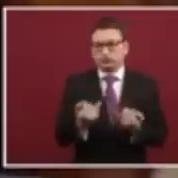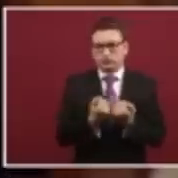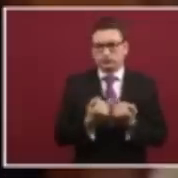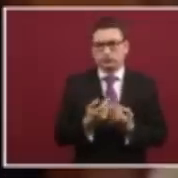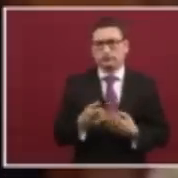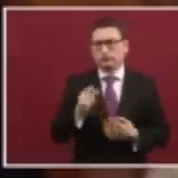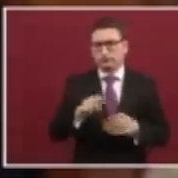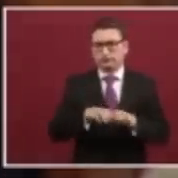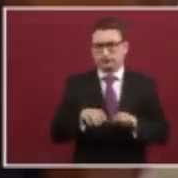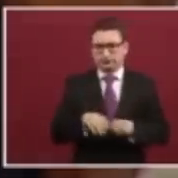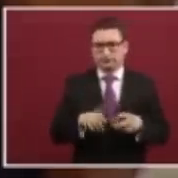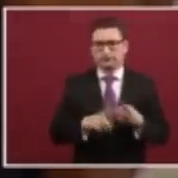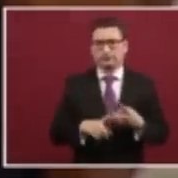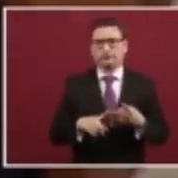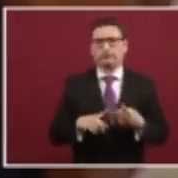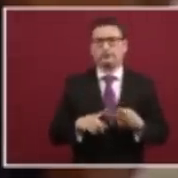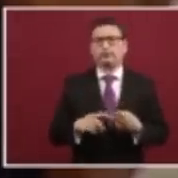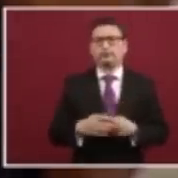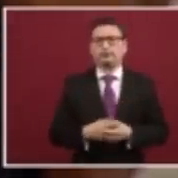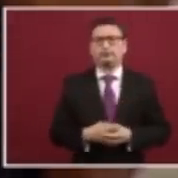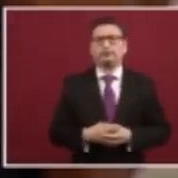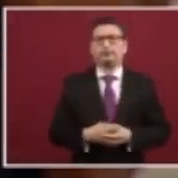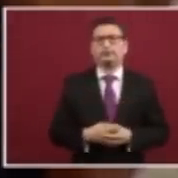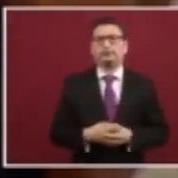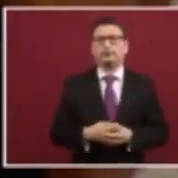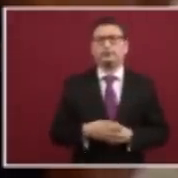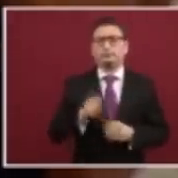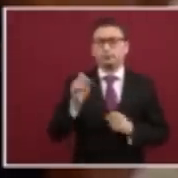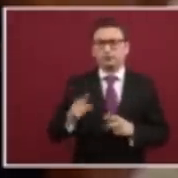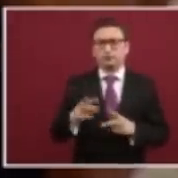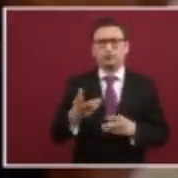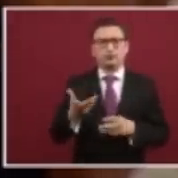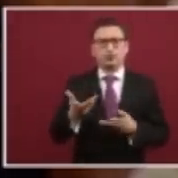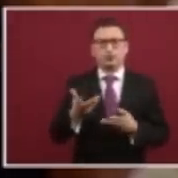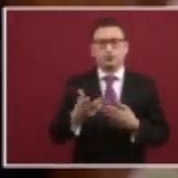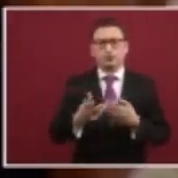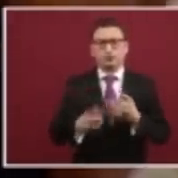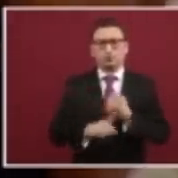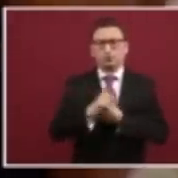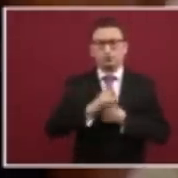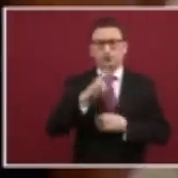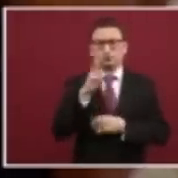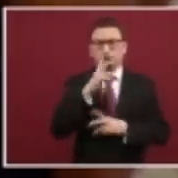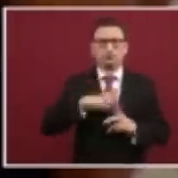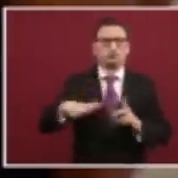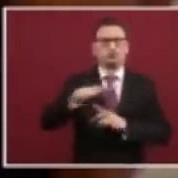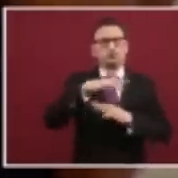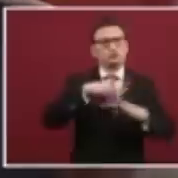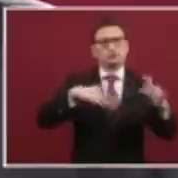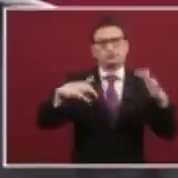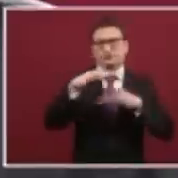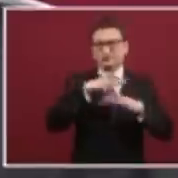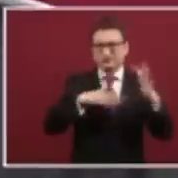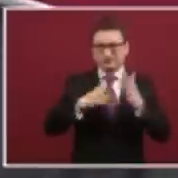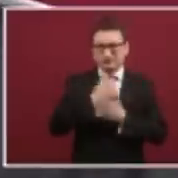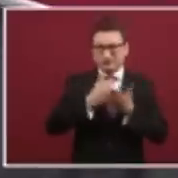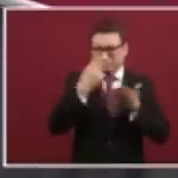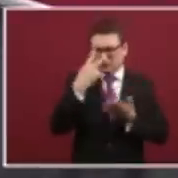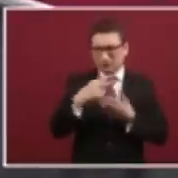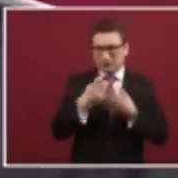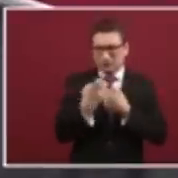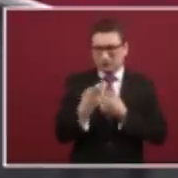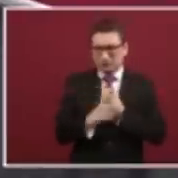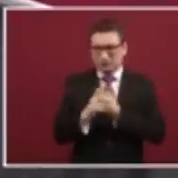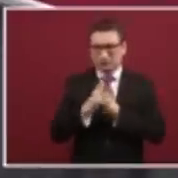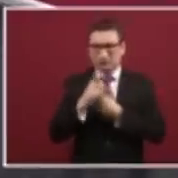gabinete? Y una segunda, ¿la crisis ambiental que se vivió en la Ciudad de México tuvo algún factor que ver en la renuncia